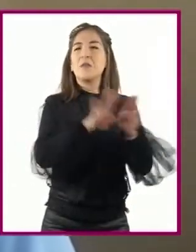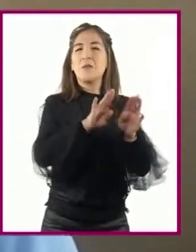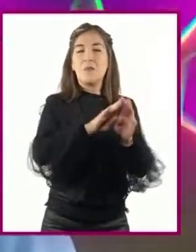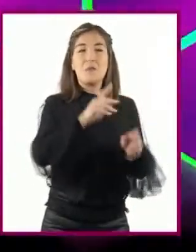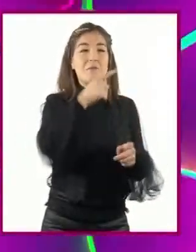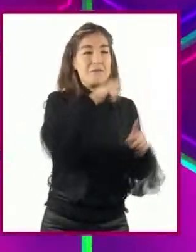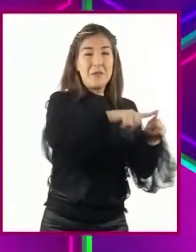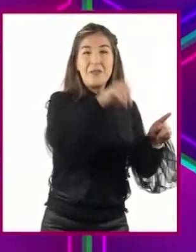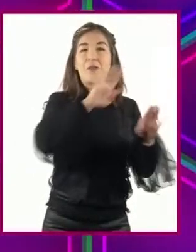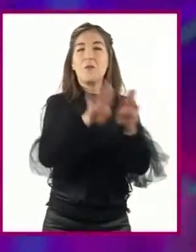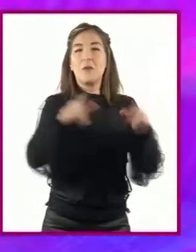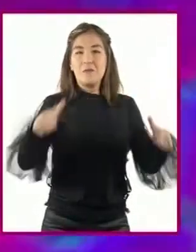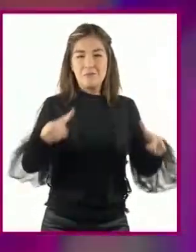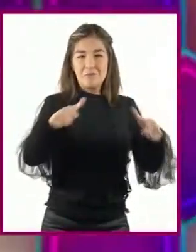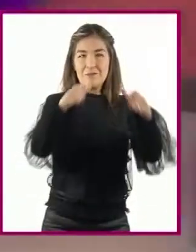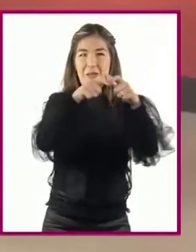sociales.